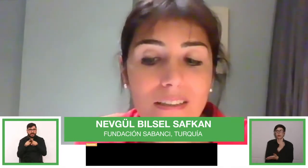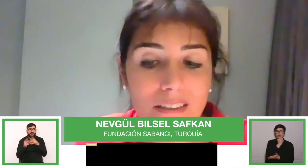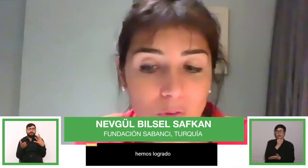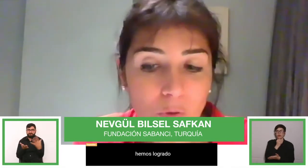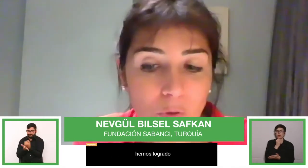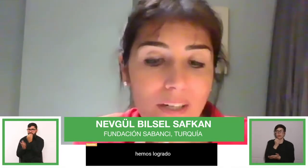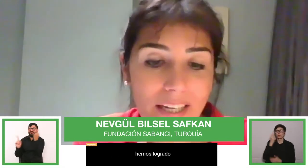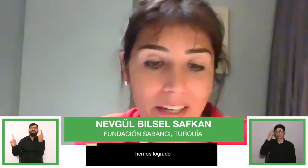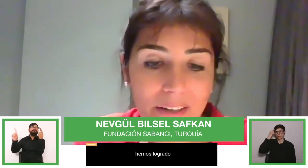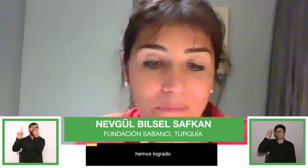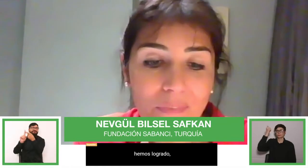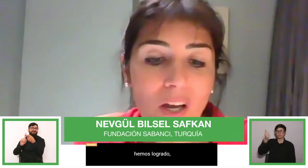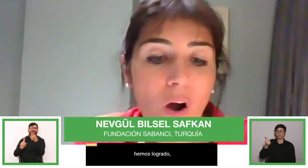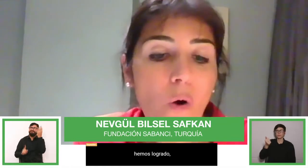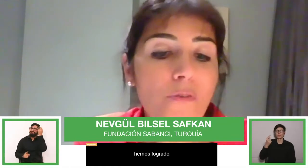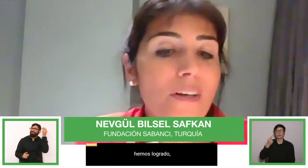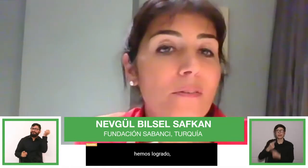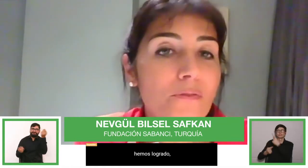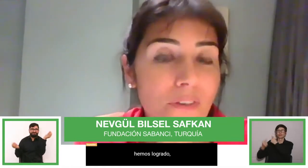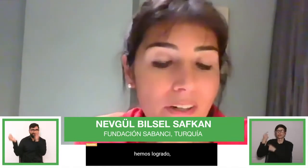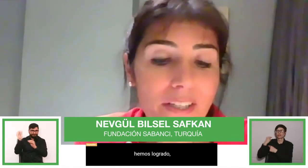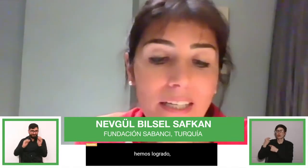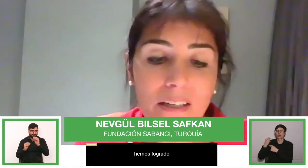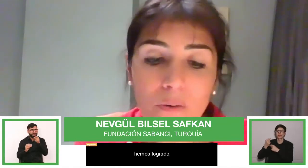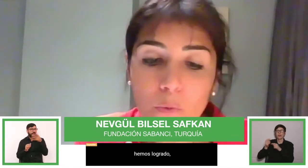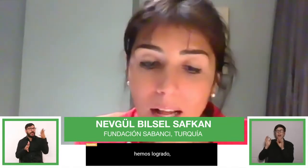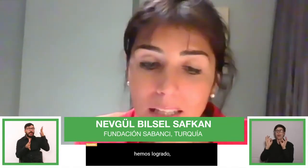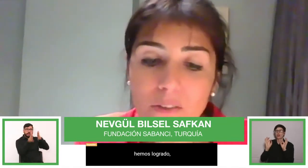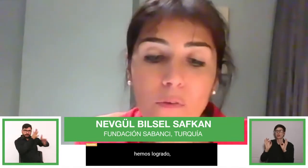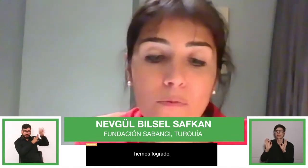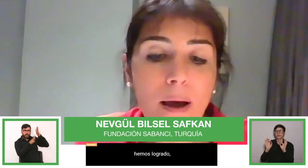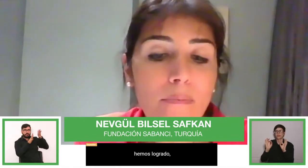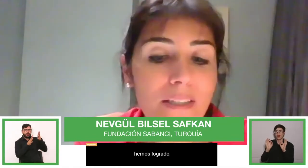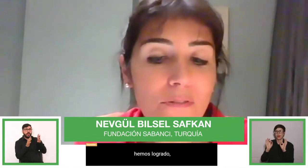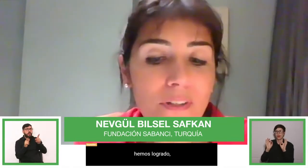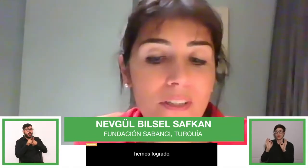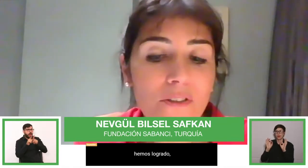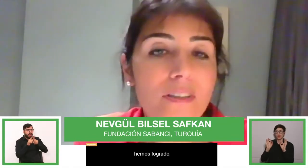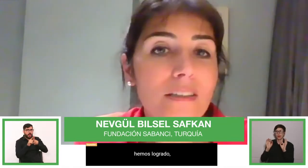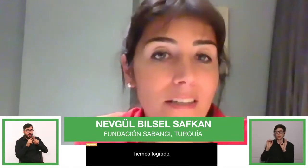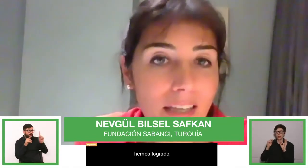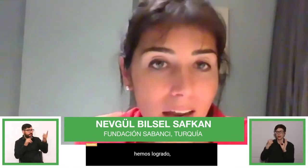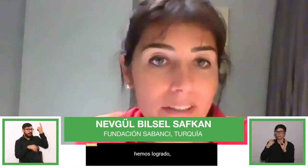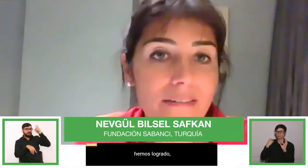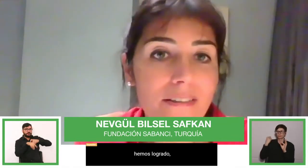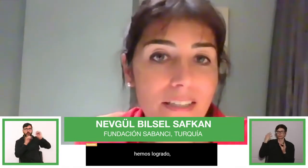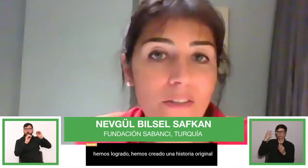hemos creado una historia original de